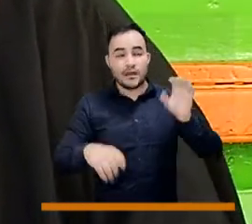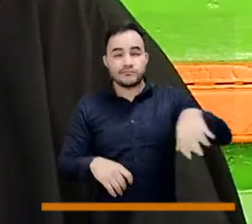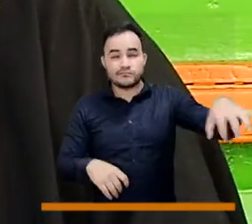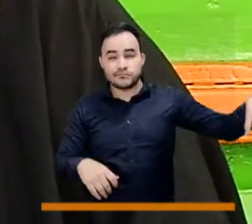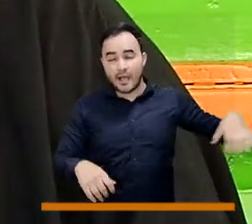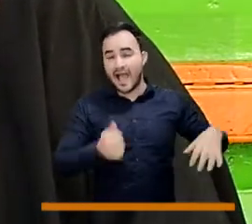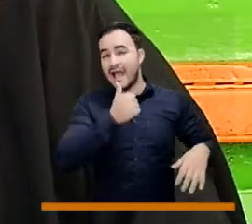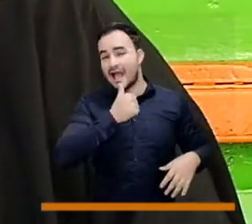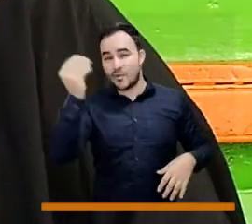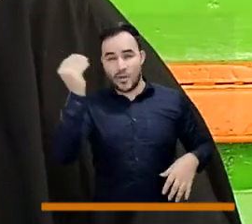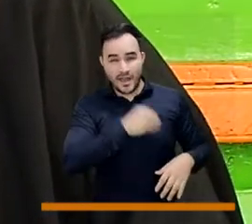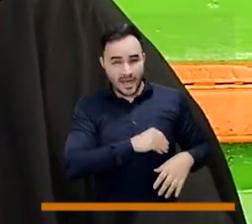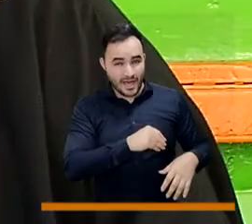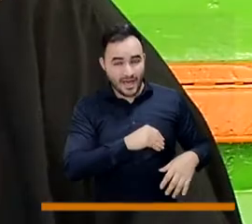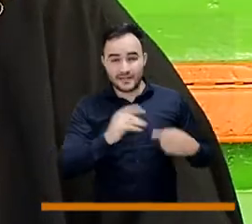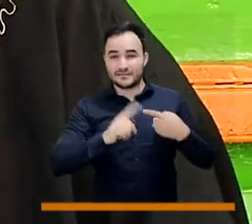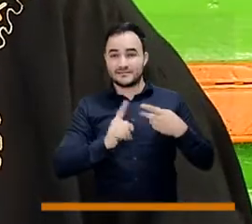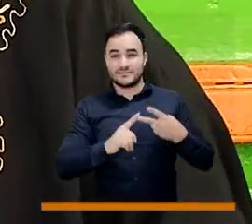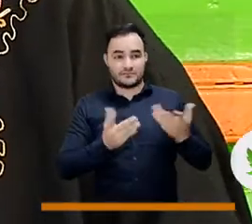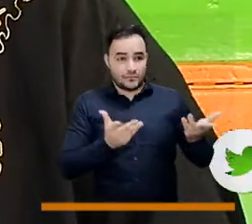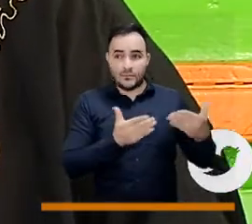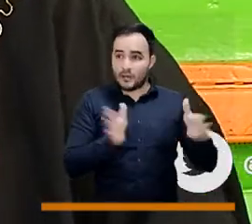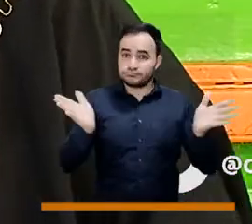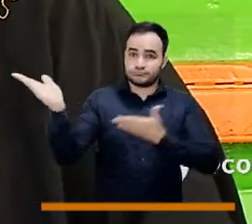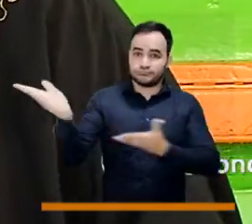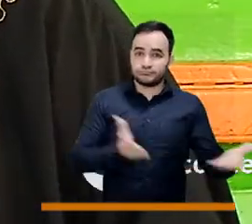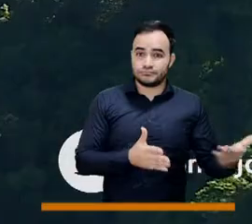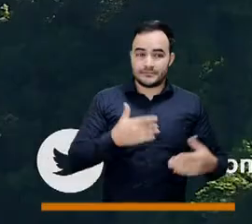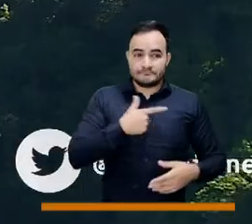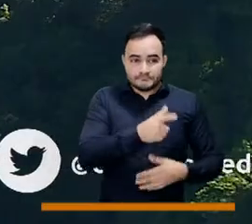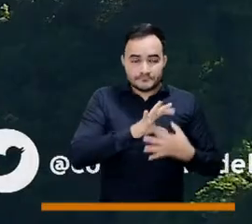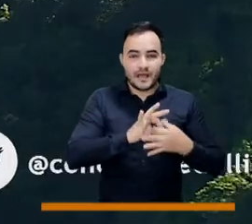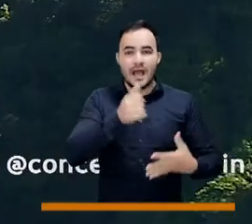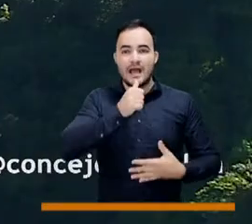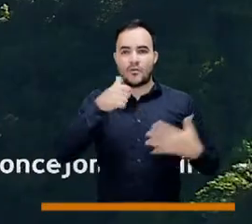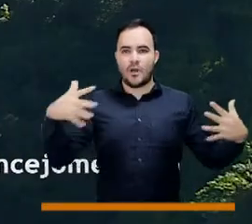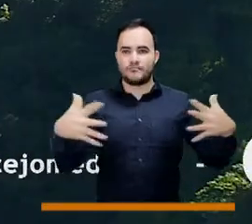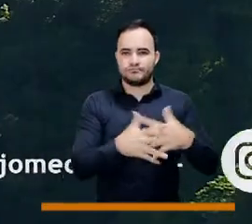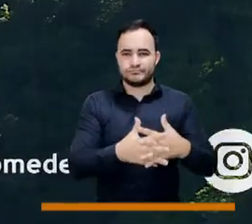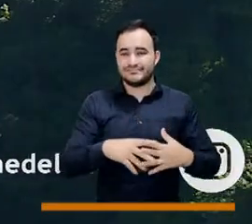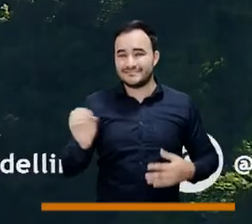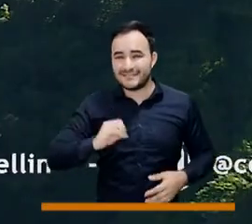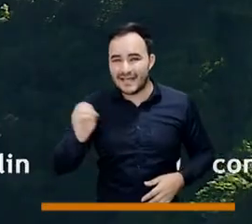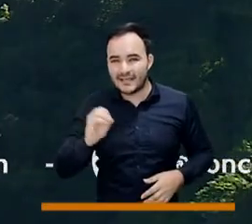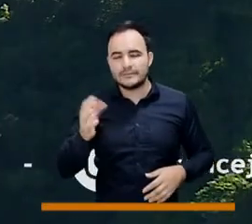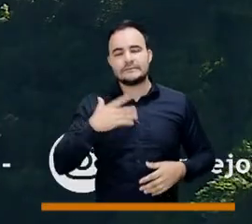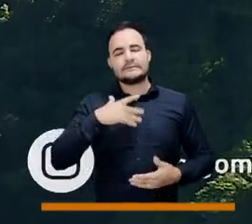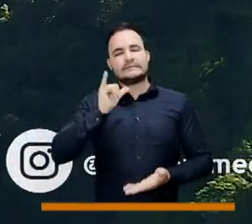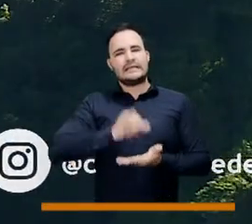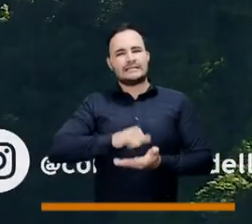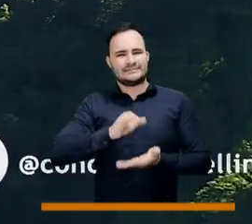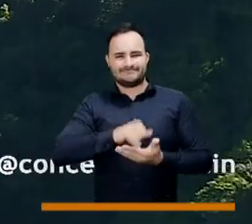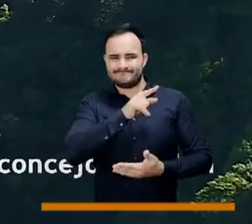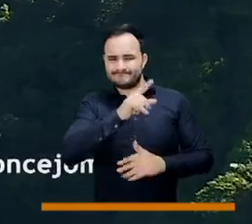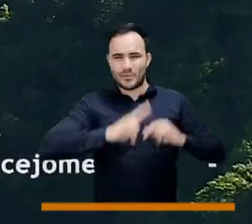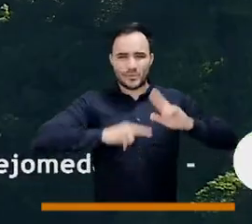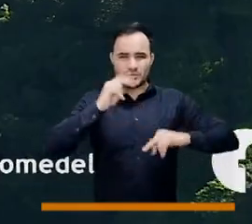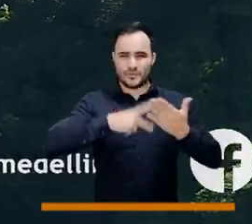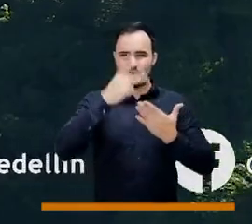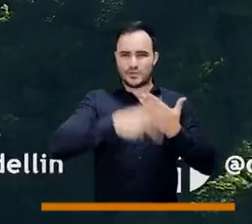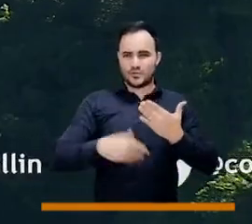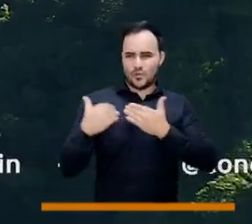agua y sin posibilidad hasta hoy de entregarles el agua, porque las construcciones se hacen en forma